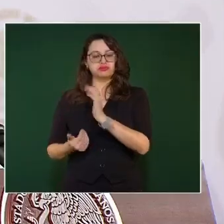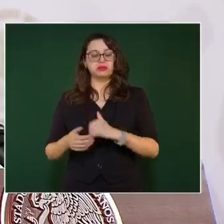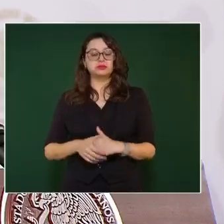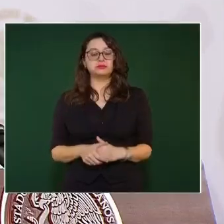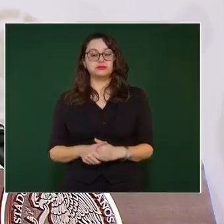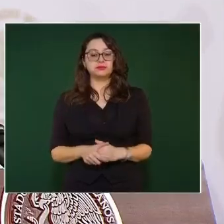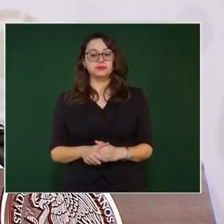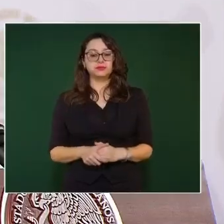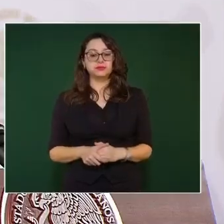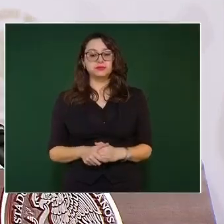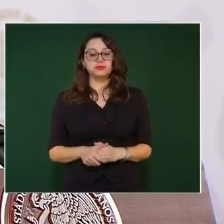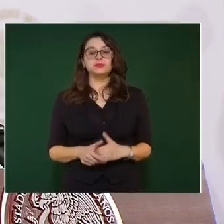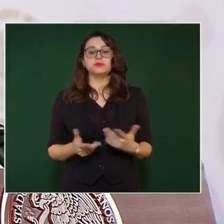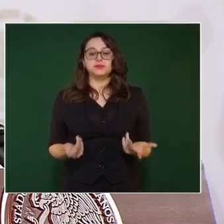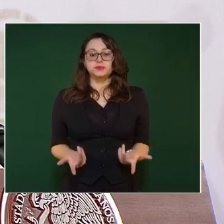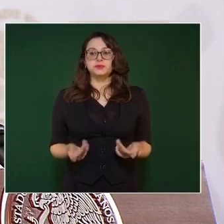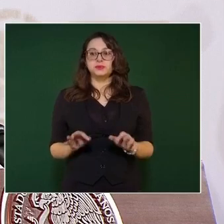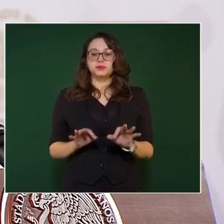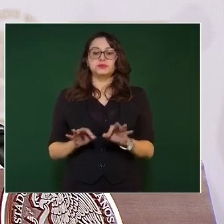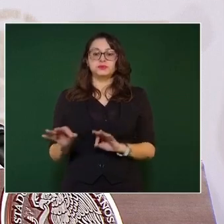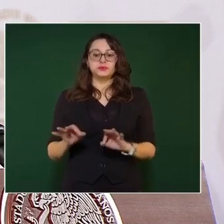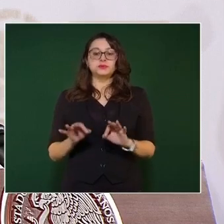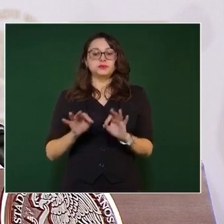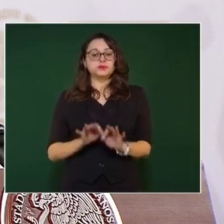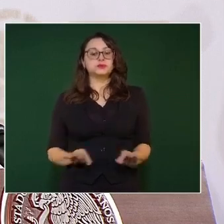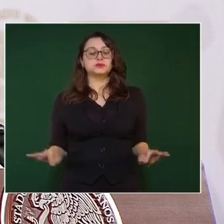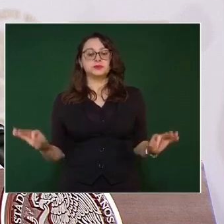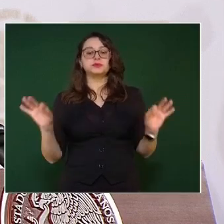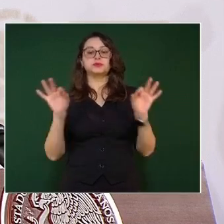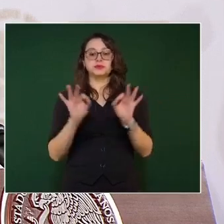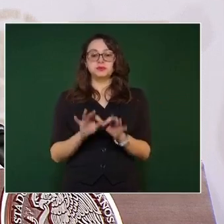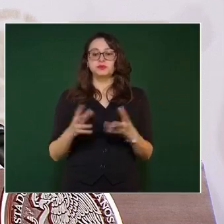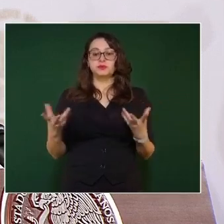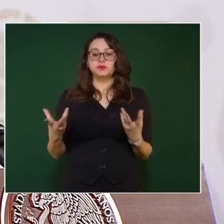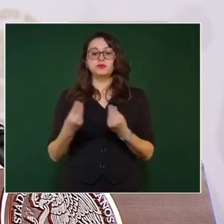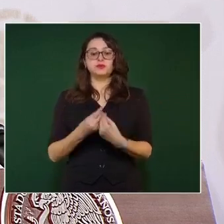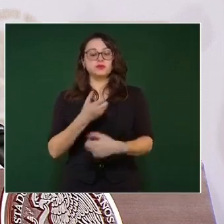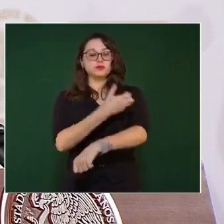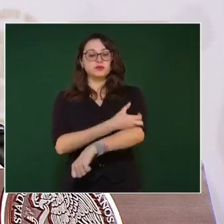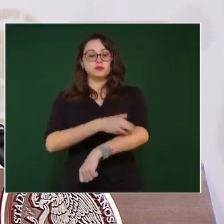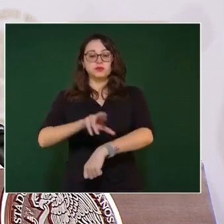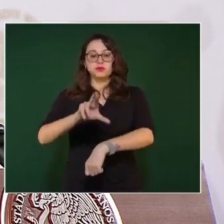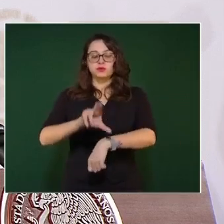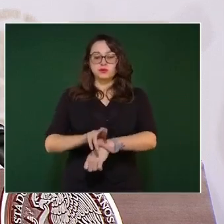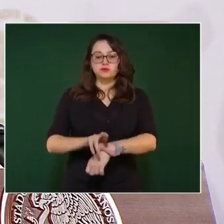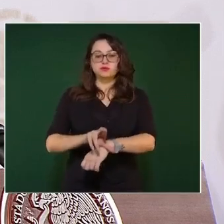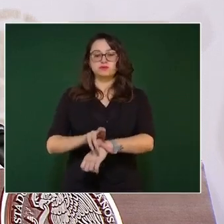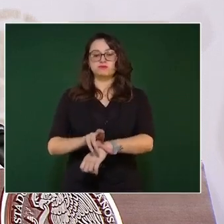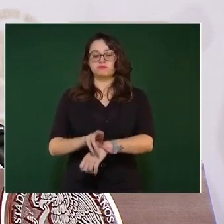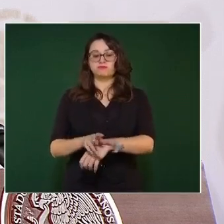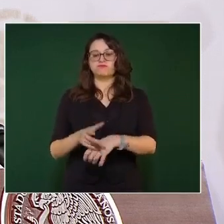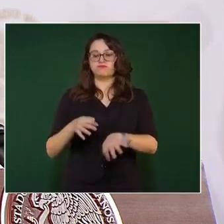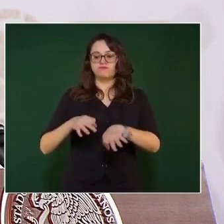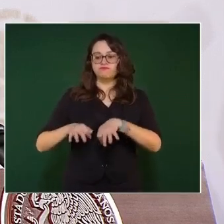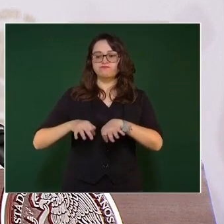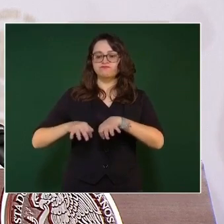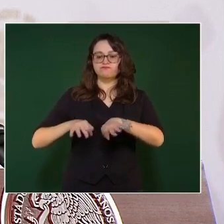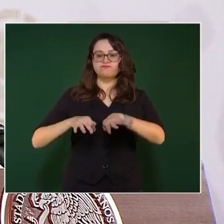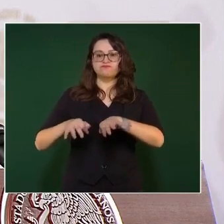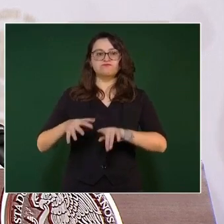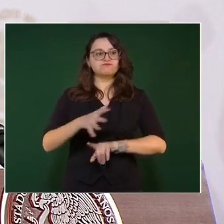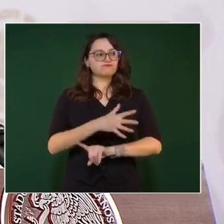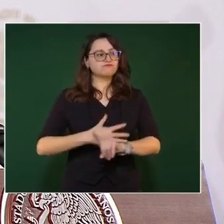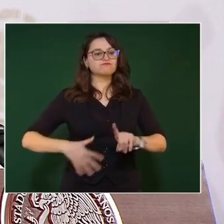Como cité, es un trabajo importante, es un trabajo coordinado, un trabajo que genera la condición